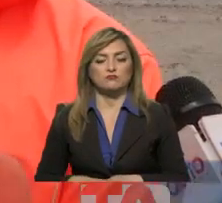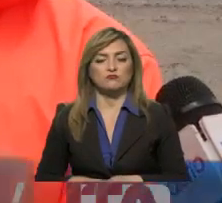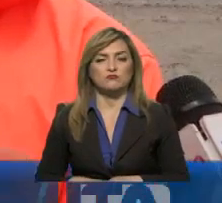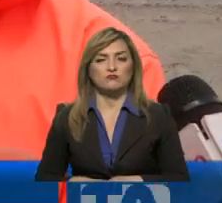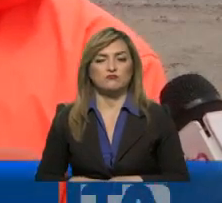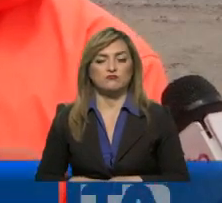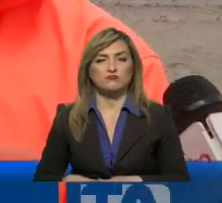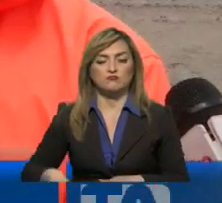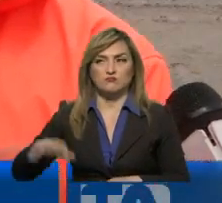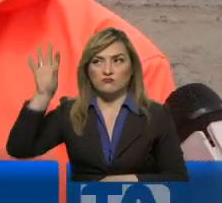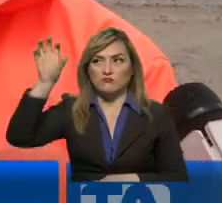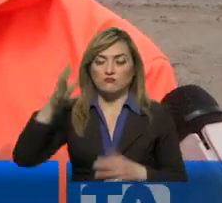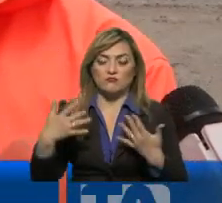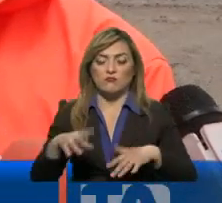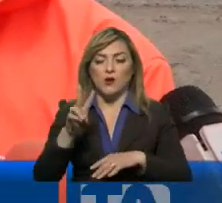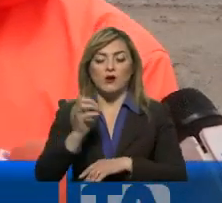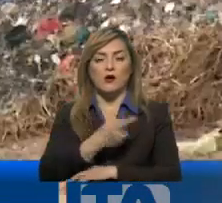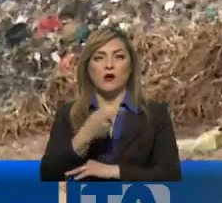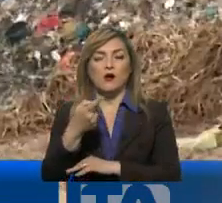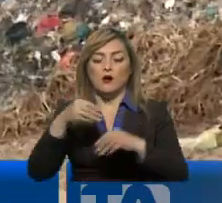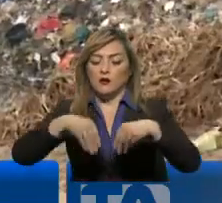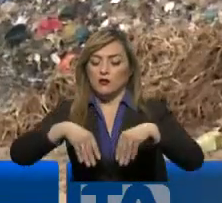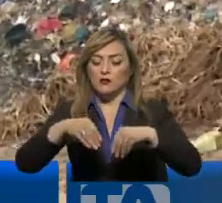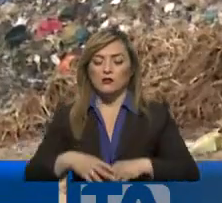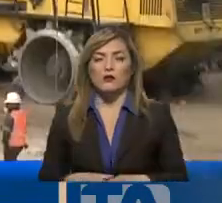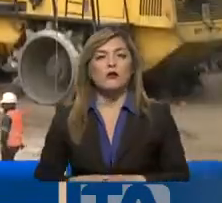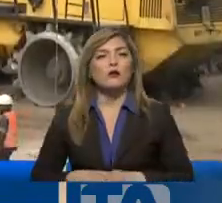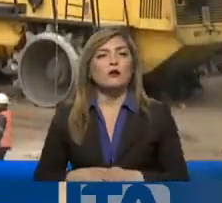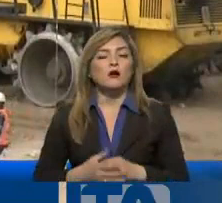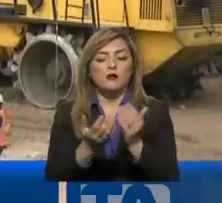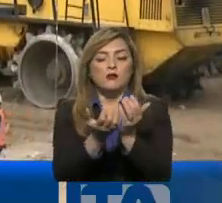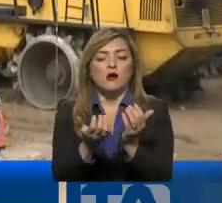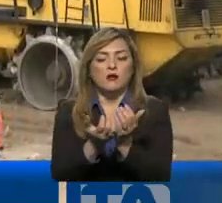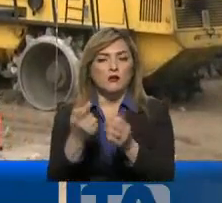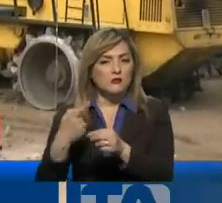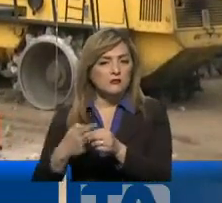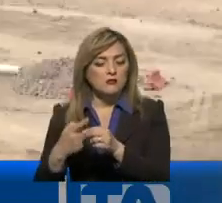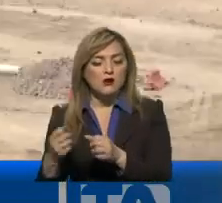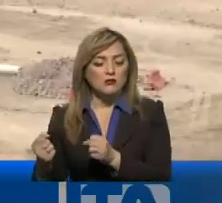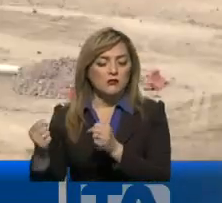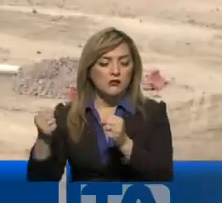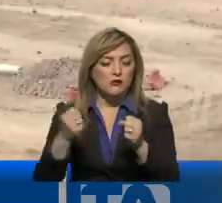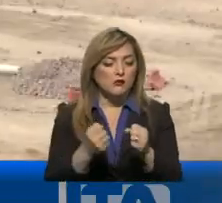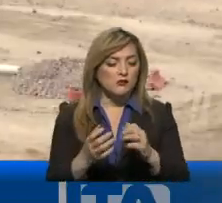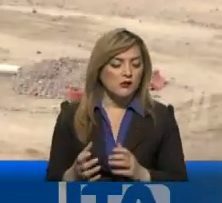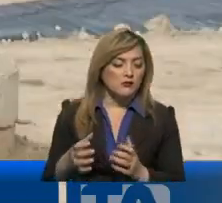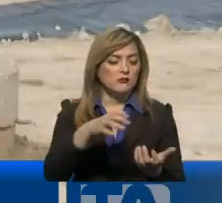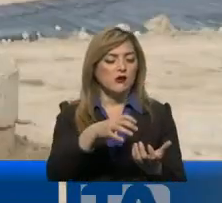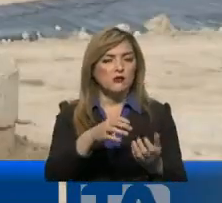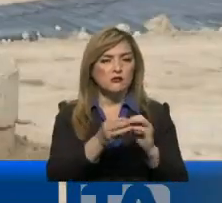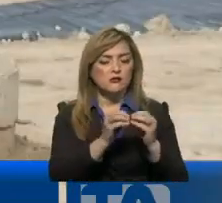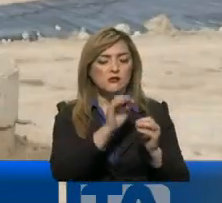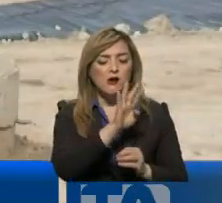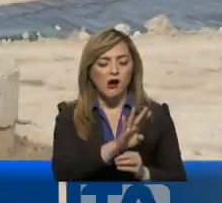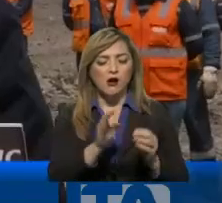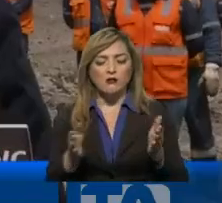tema climatológico, tuvimos más de 20 días de lluvias. Actualmente la basura que se genera en Quito se deposita en el cubeto 4 y 6